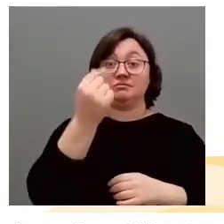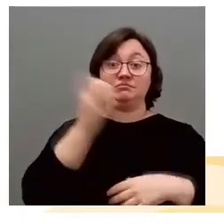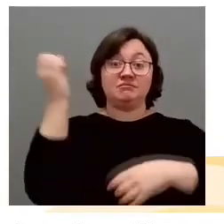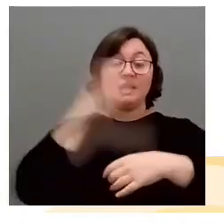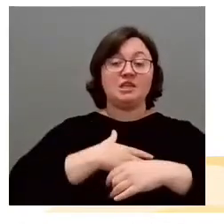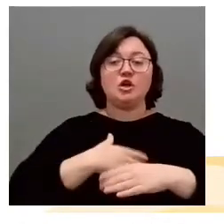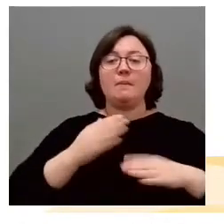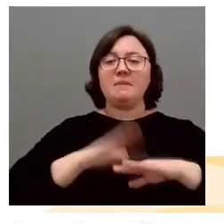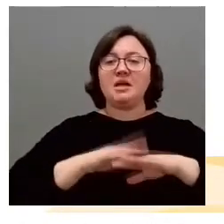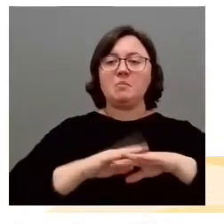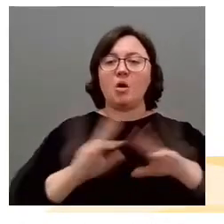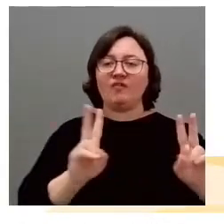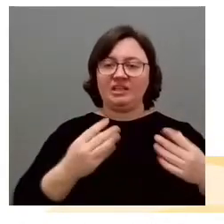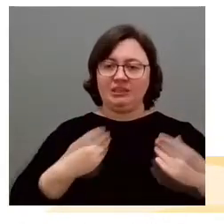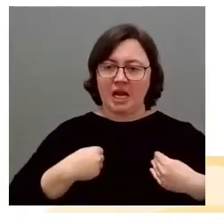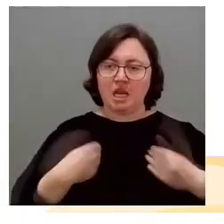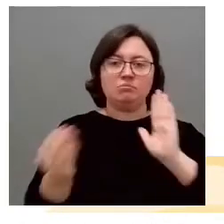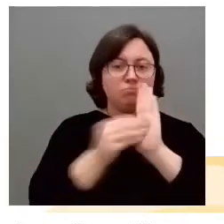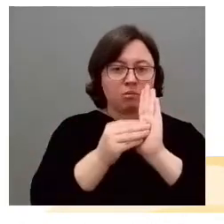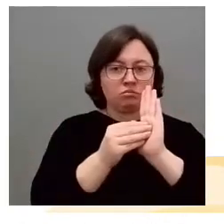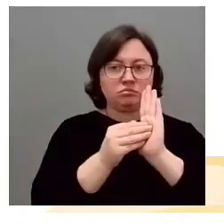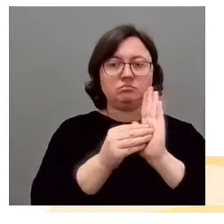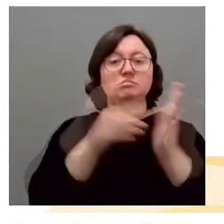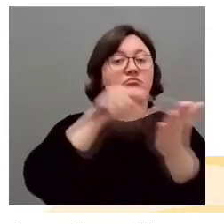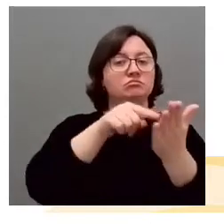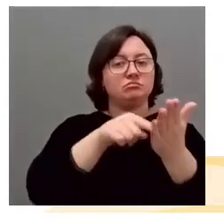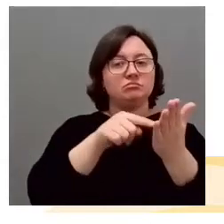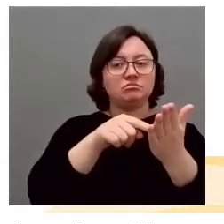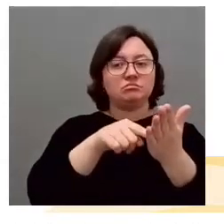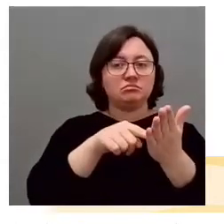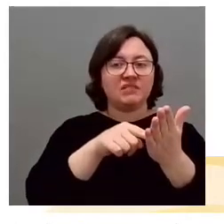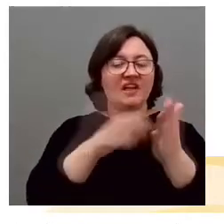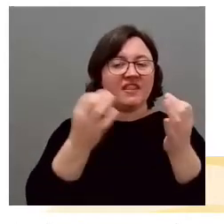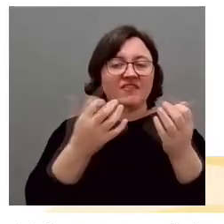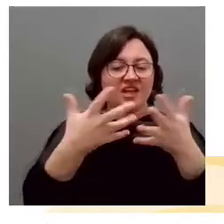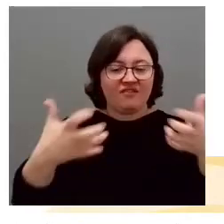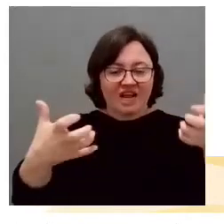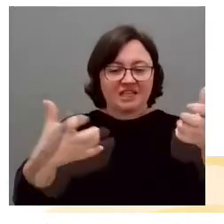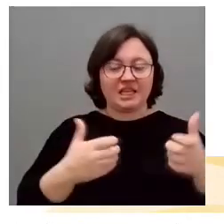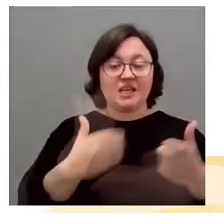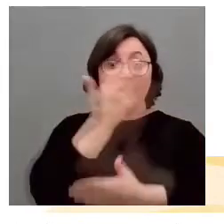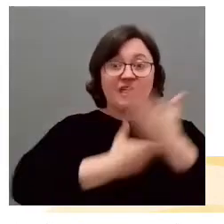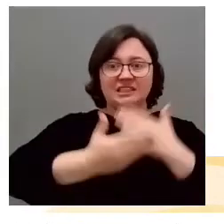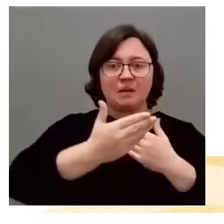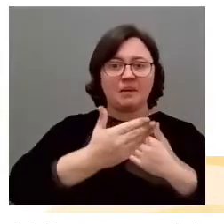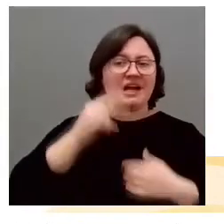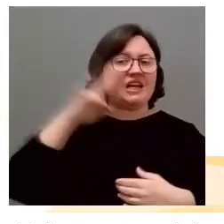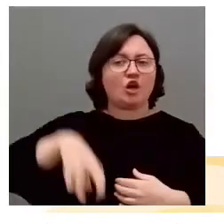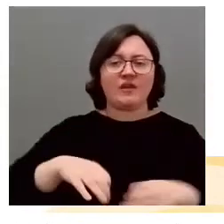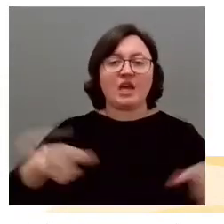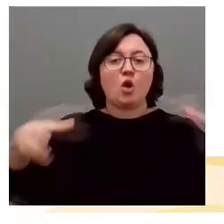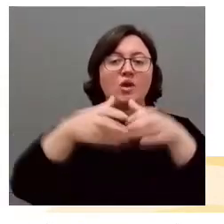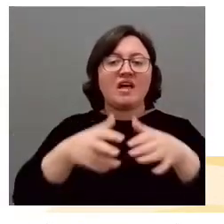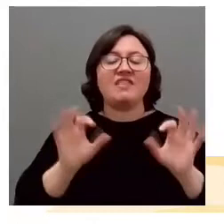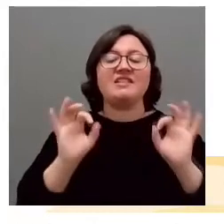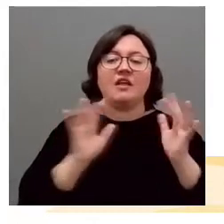creo que últimamente también es cierto que se está ahí reivindicando mucho. Debería reconocer a la discapacidad como unidad de convivencia